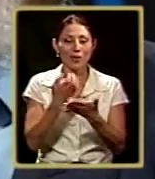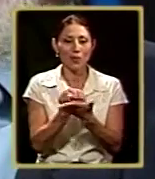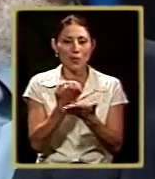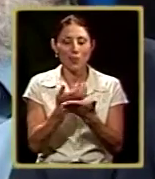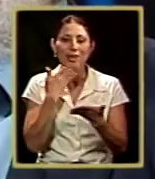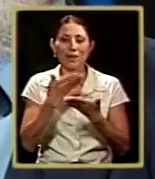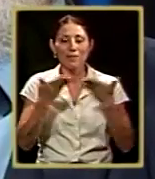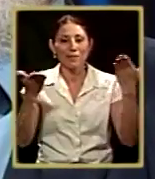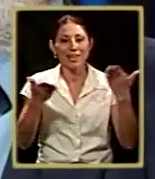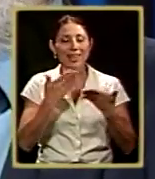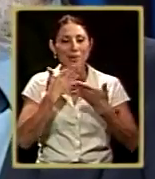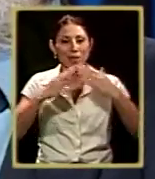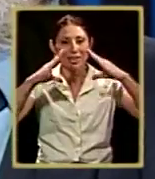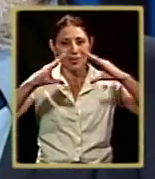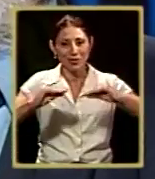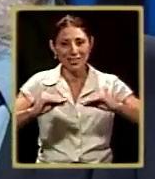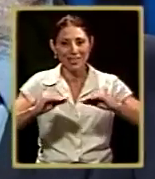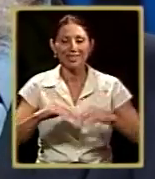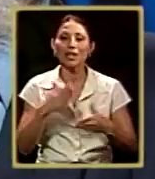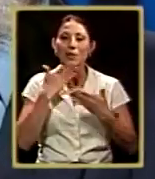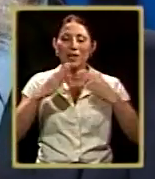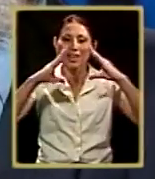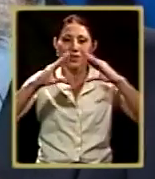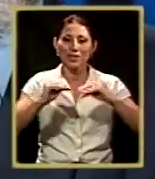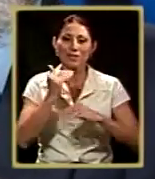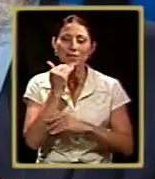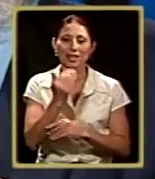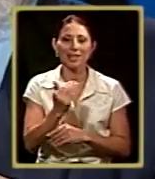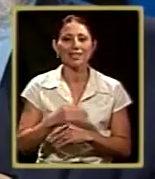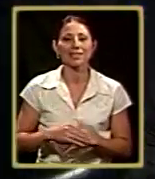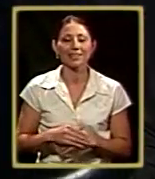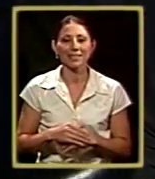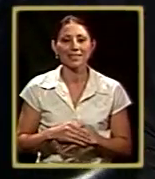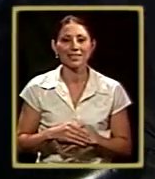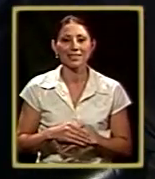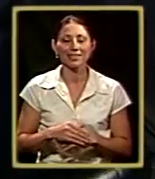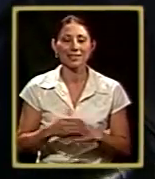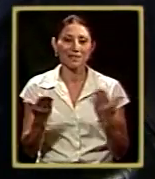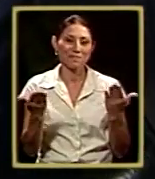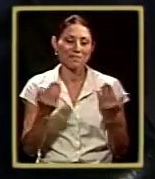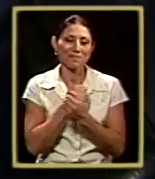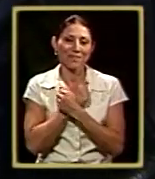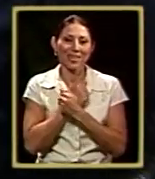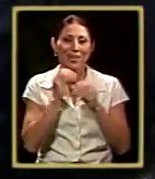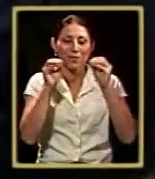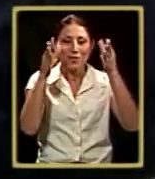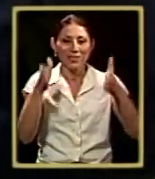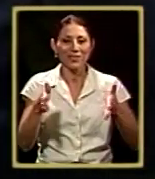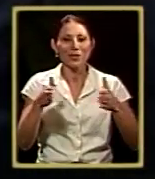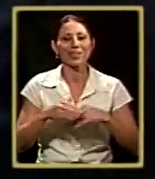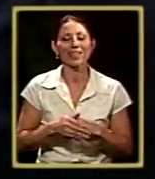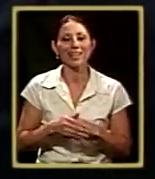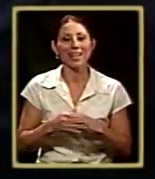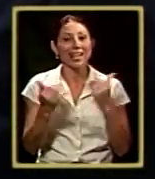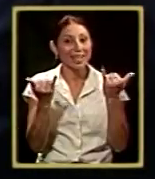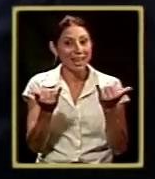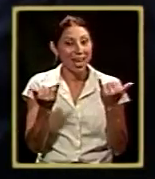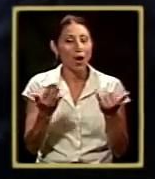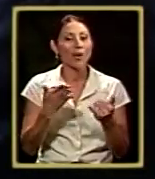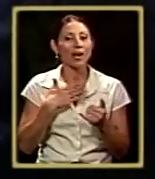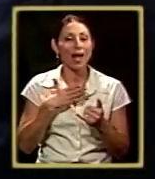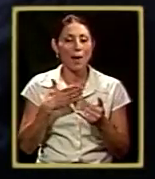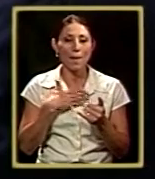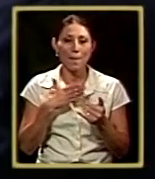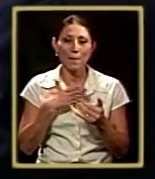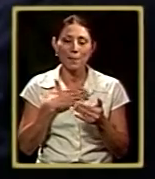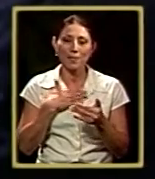Bienvenida y buenas noches, Lisbeth. Buenas noches, muchas gracias, mi querido profesor. Gracias. Y ahora mi fuente.